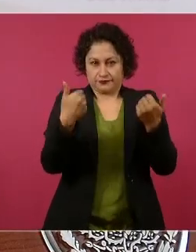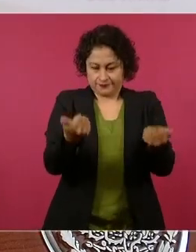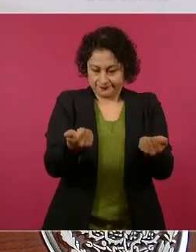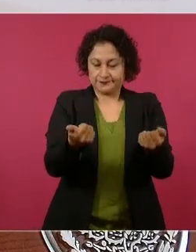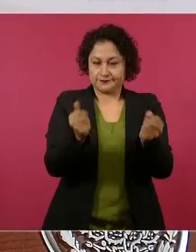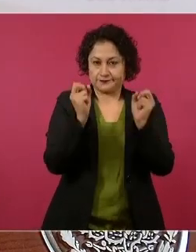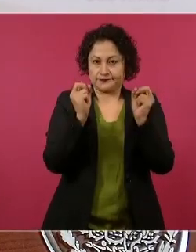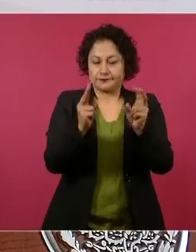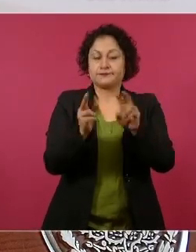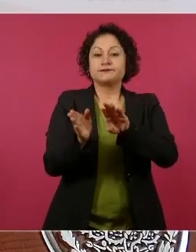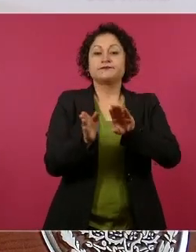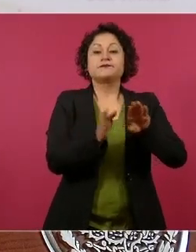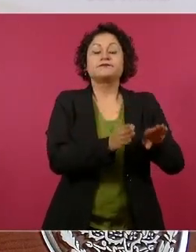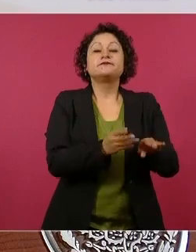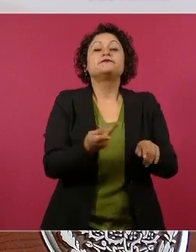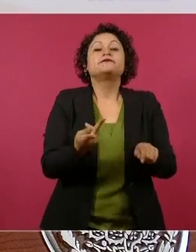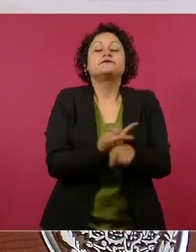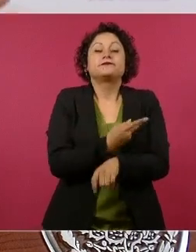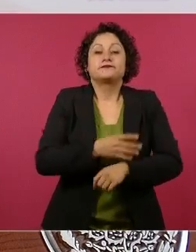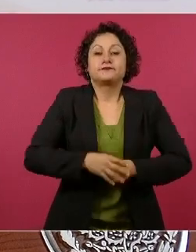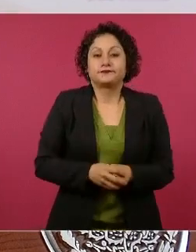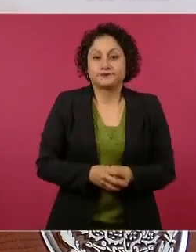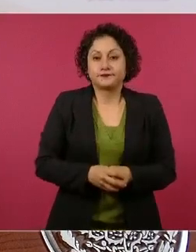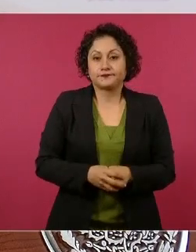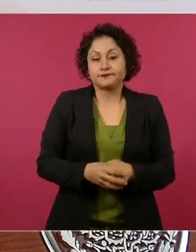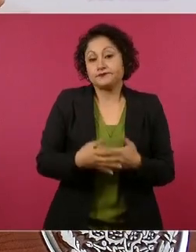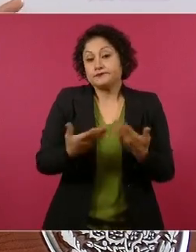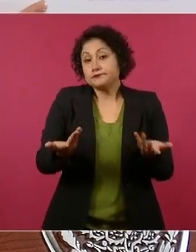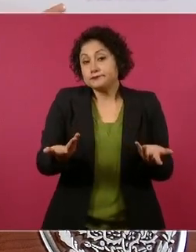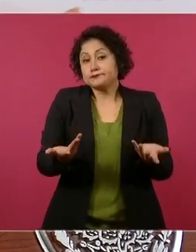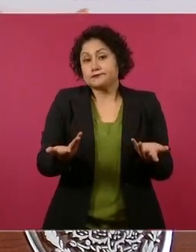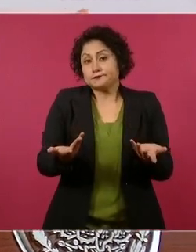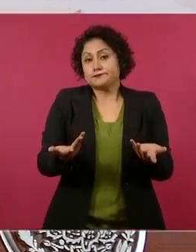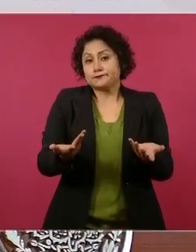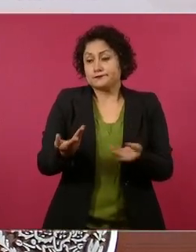en ese tiempo, pues no dejaron ni un banco